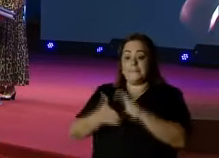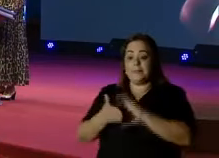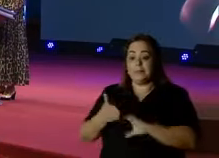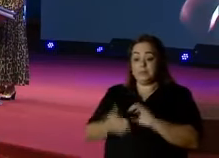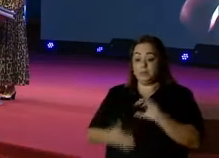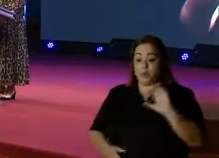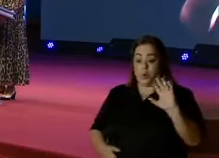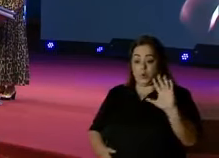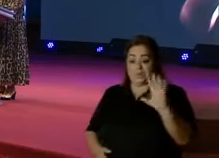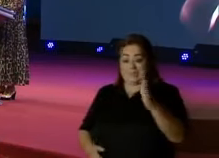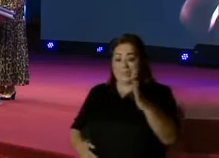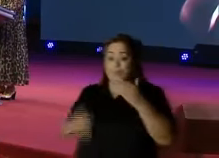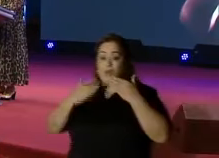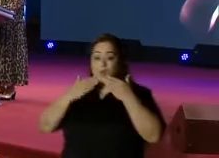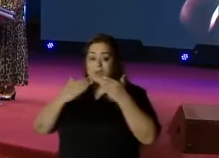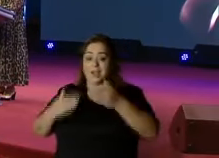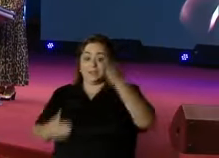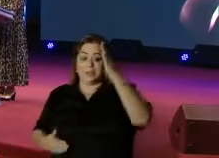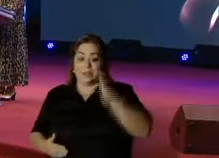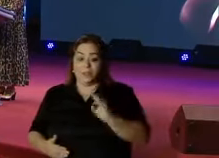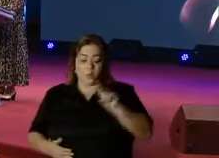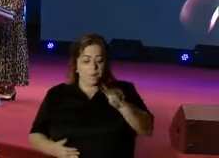aleluya, gracias Jesús.